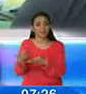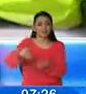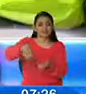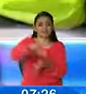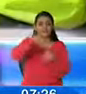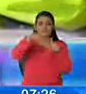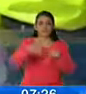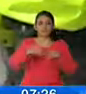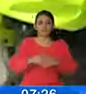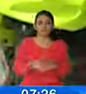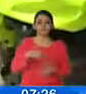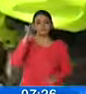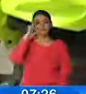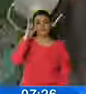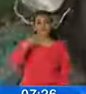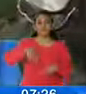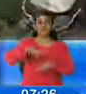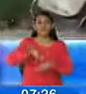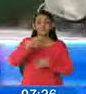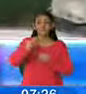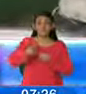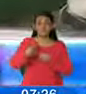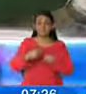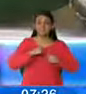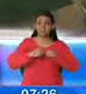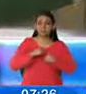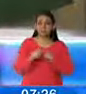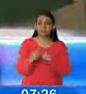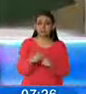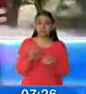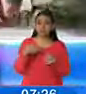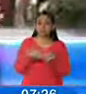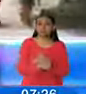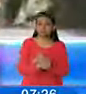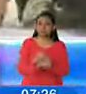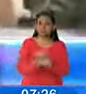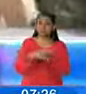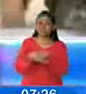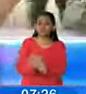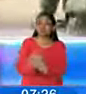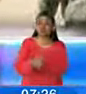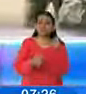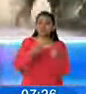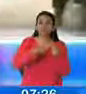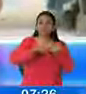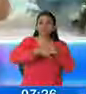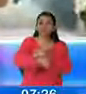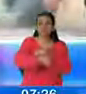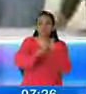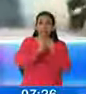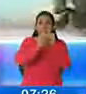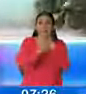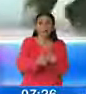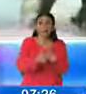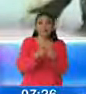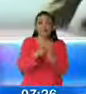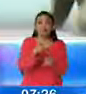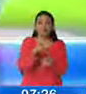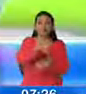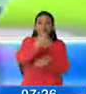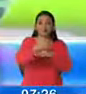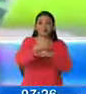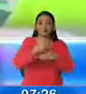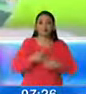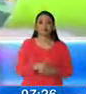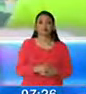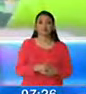punto. La Policía Nacional participa activamente, facilitando el ingreso a los recintos electorales y acompañándolos hasta las juntas.